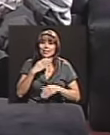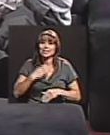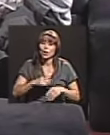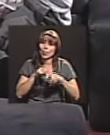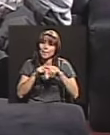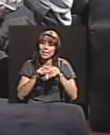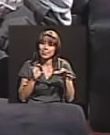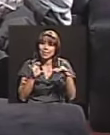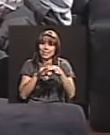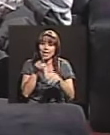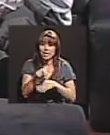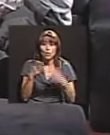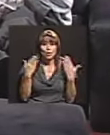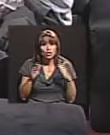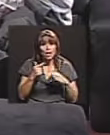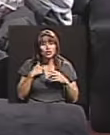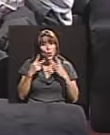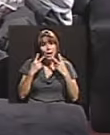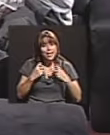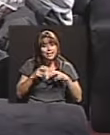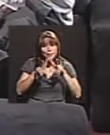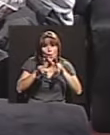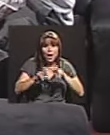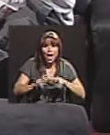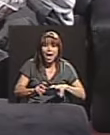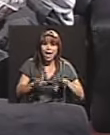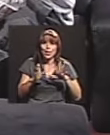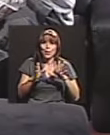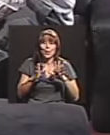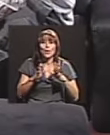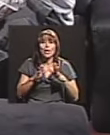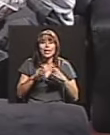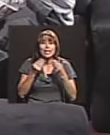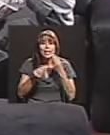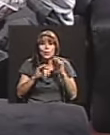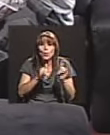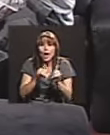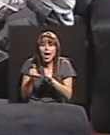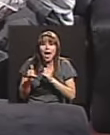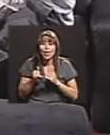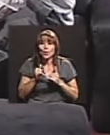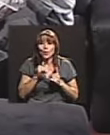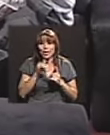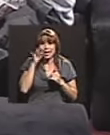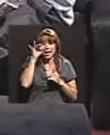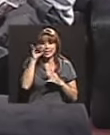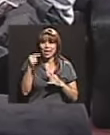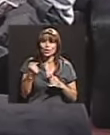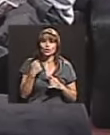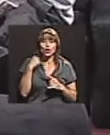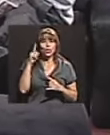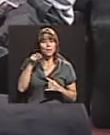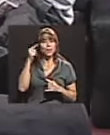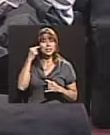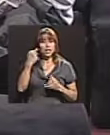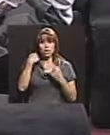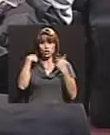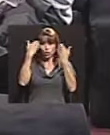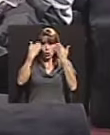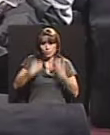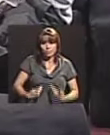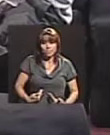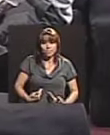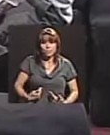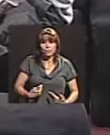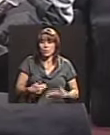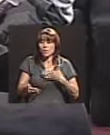he explorado jugado y Galante en el deseo yo tengo que seducirme y me debo sentir superd Aunque me sienta con caren ncio de